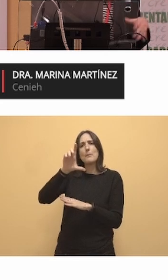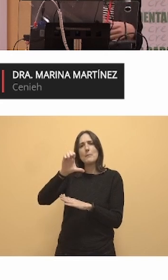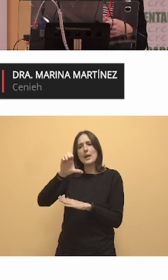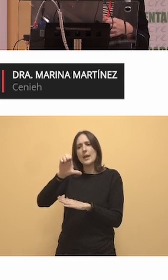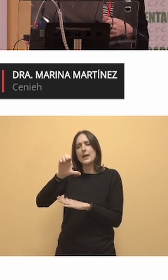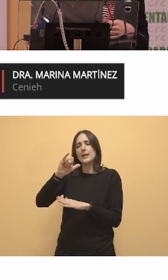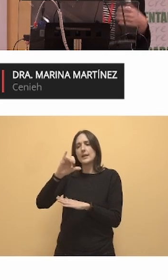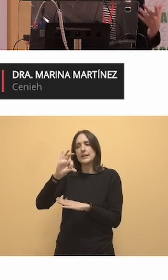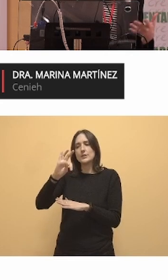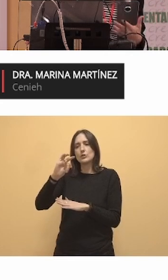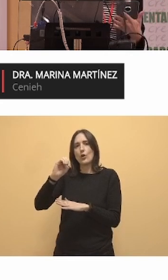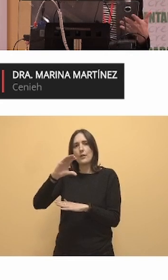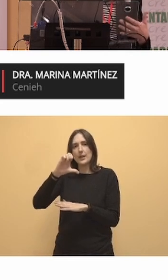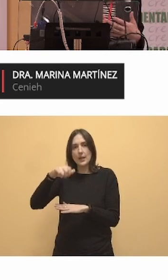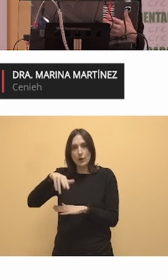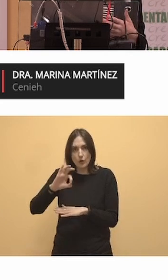Eurasia. Y bueno, pues